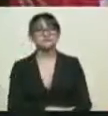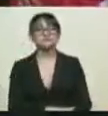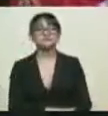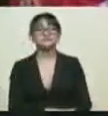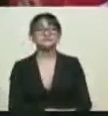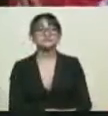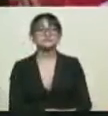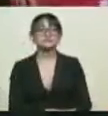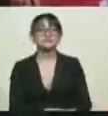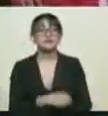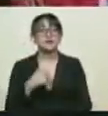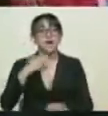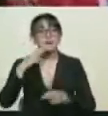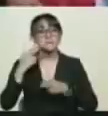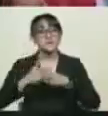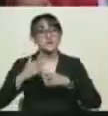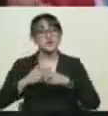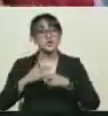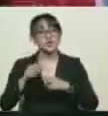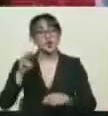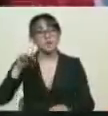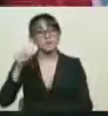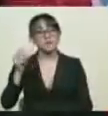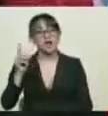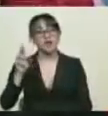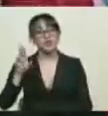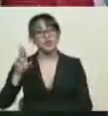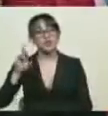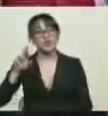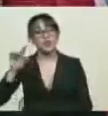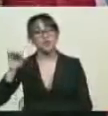Mi apellido Maduro viene de aquí.